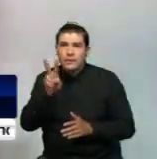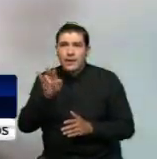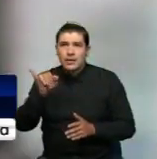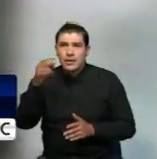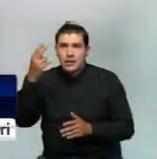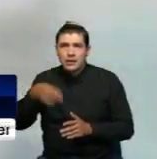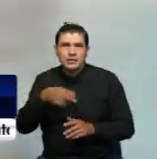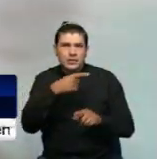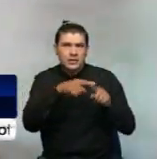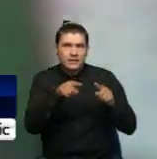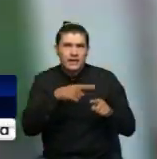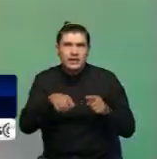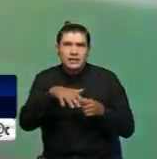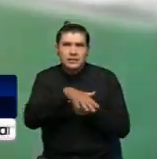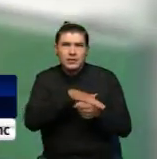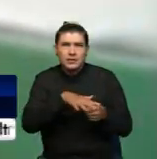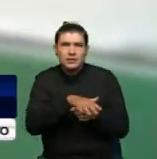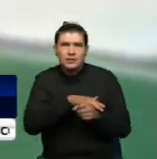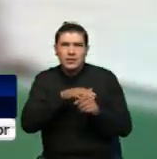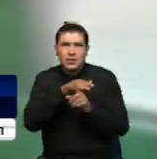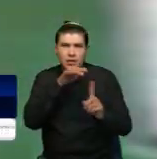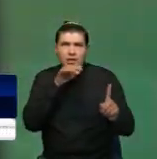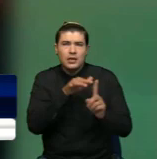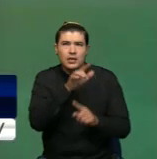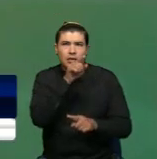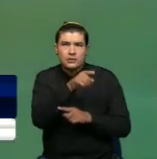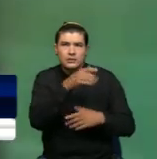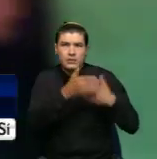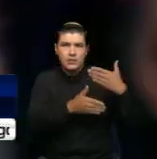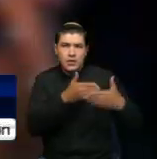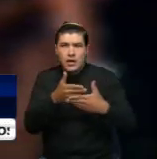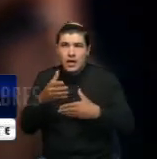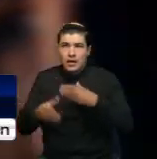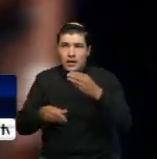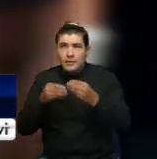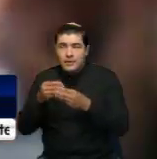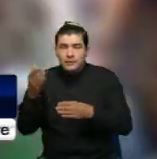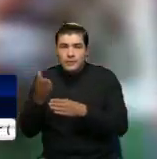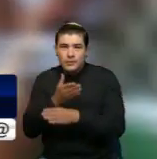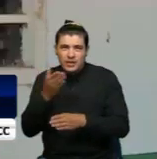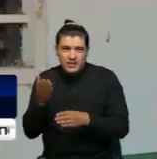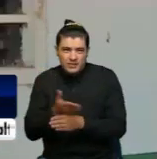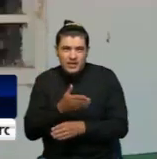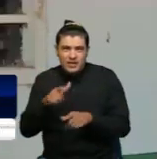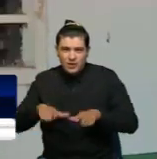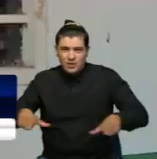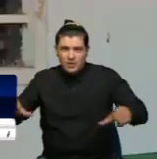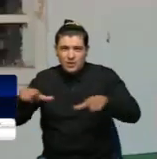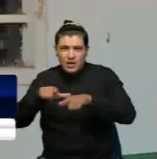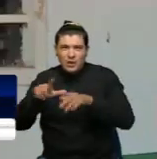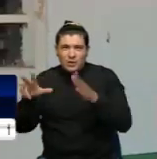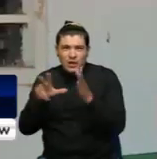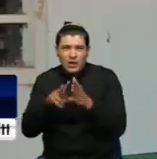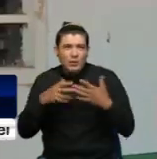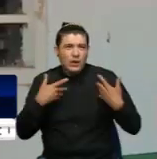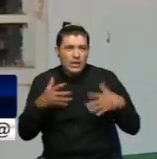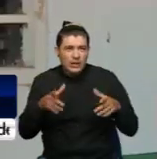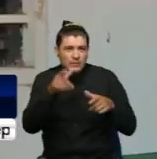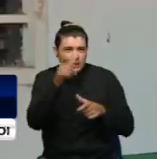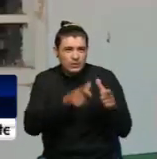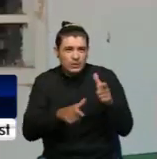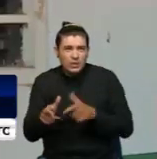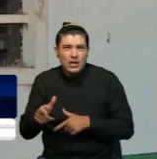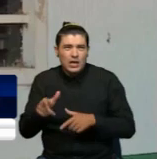los factores que influyen en este incremento como por ejemplo la insalubridad de algunos sitios cualquiera monta un burdel o